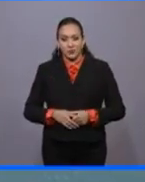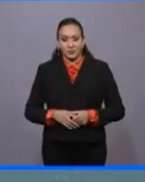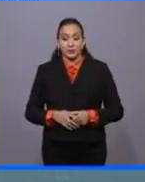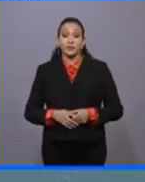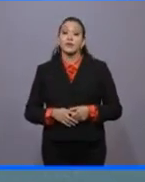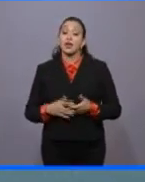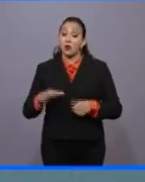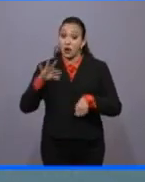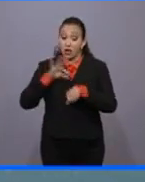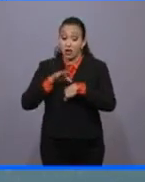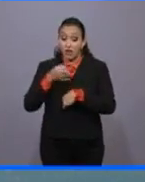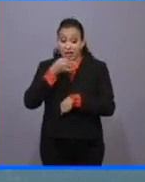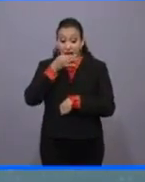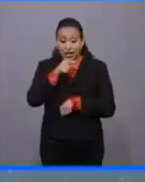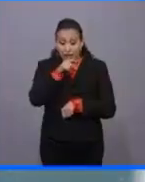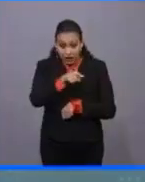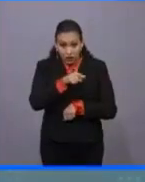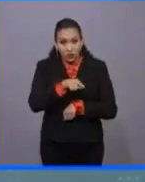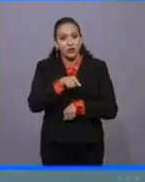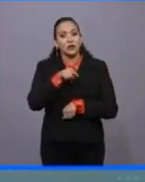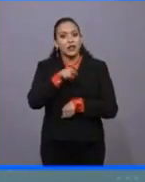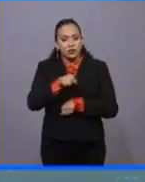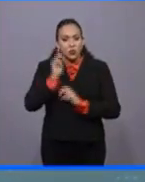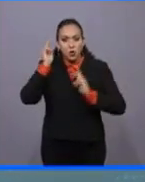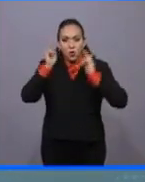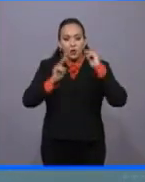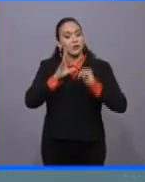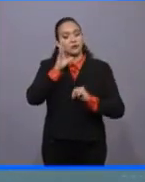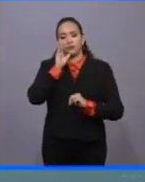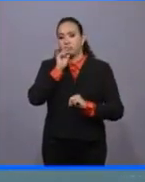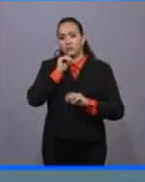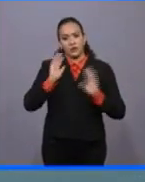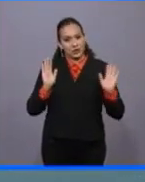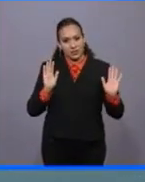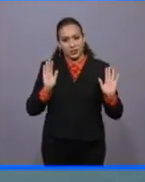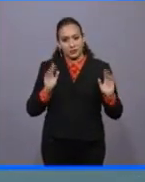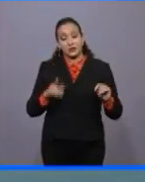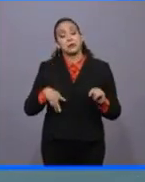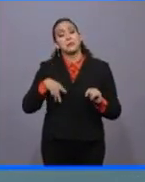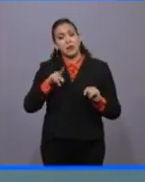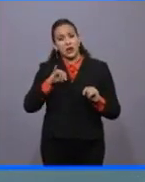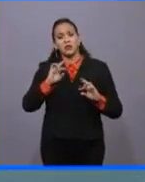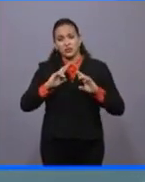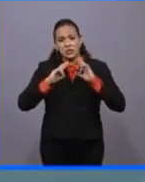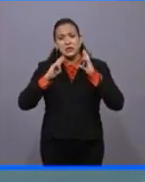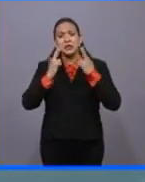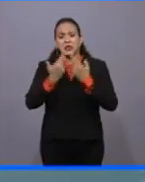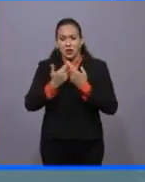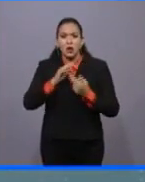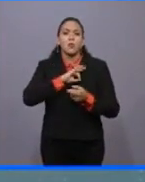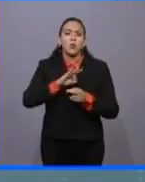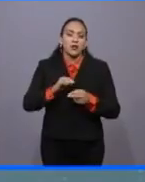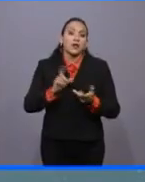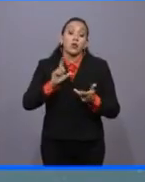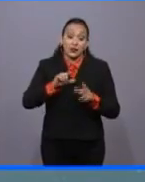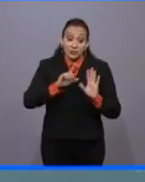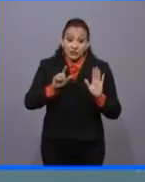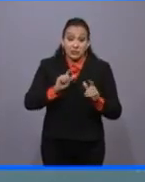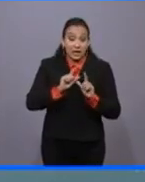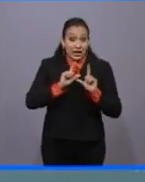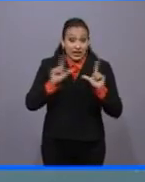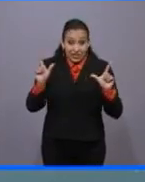Por indicación médica, continuará sin recibir visitas. Sin embargo, atenderá las reuniones pendientes en cuanto se